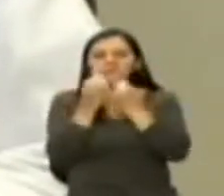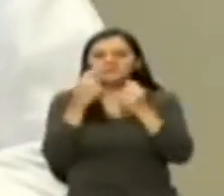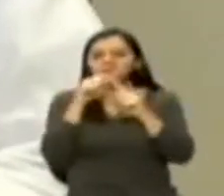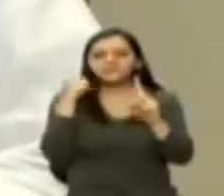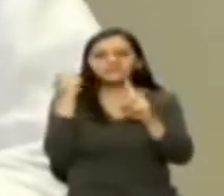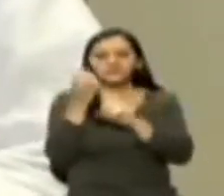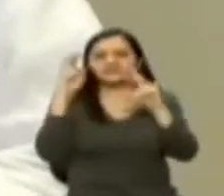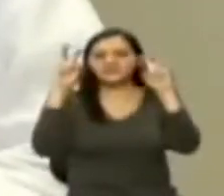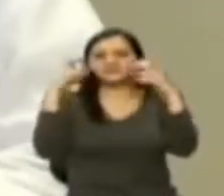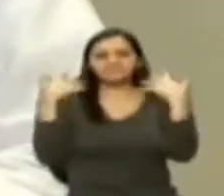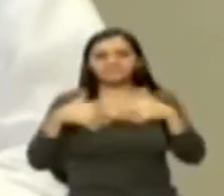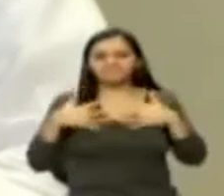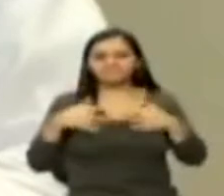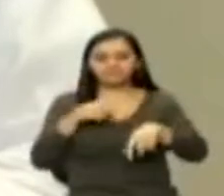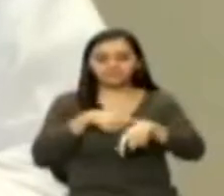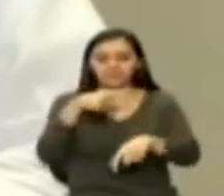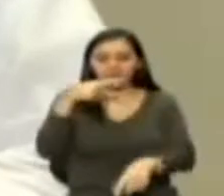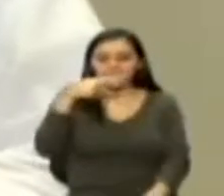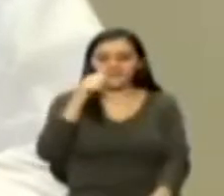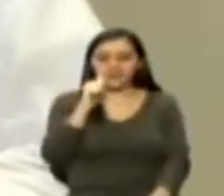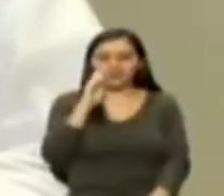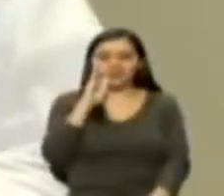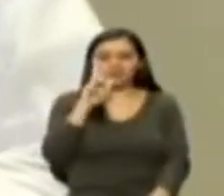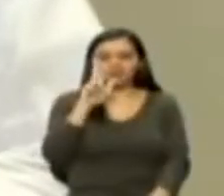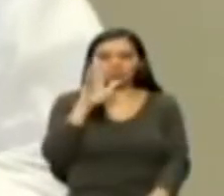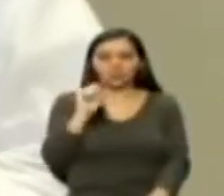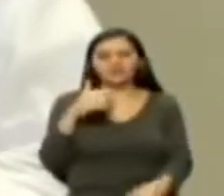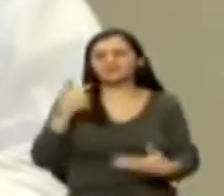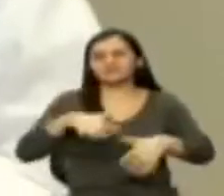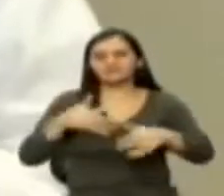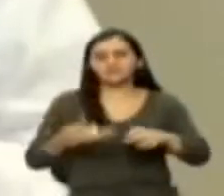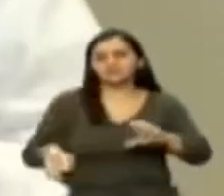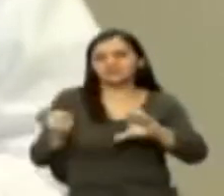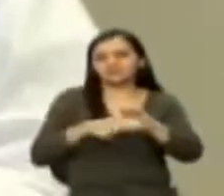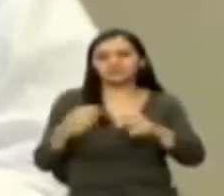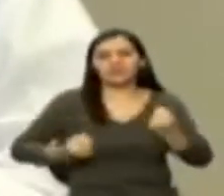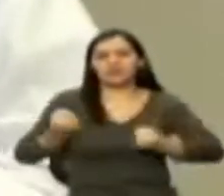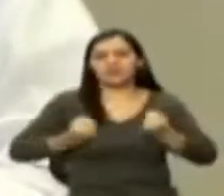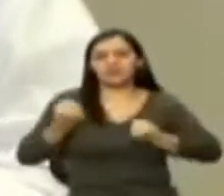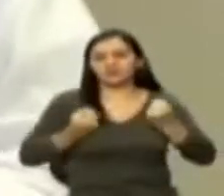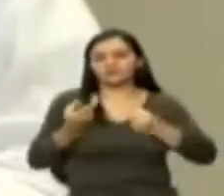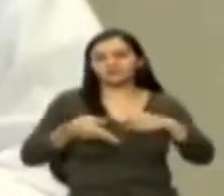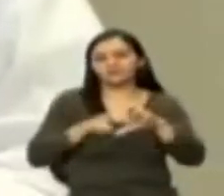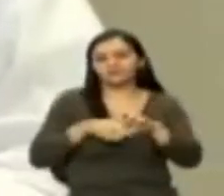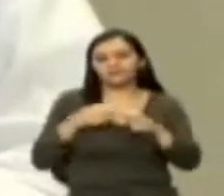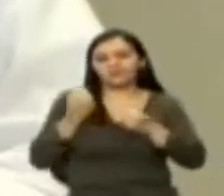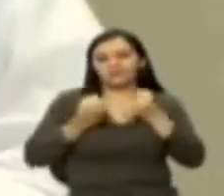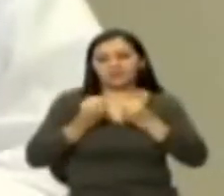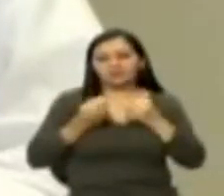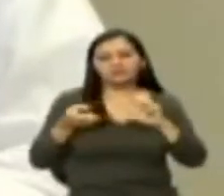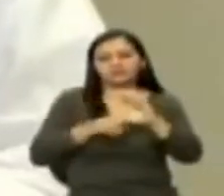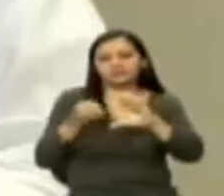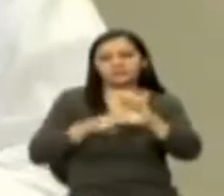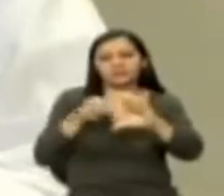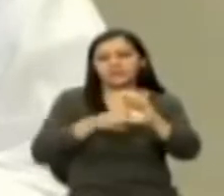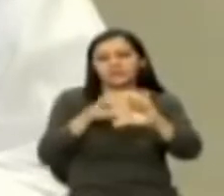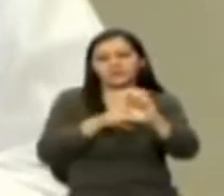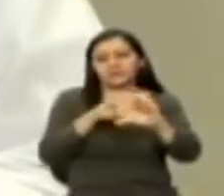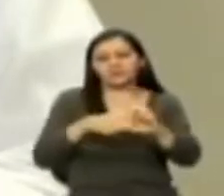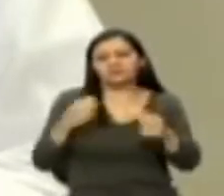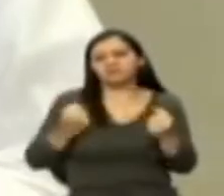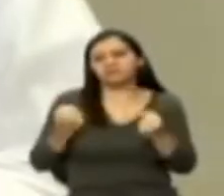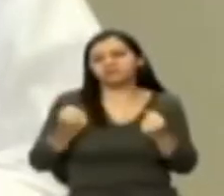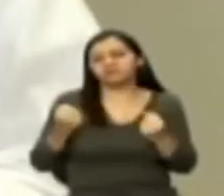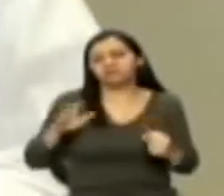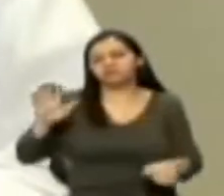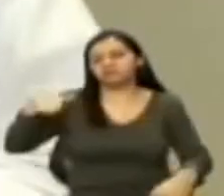en Patuca, improvisar una caravana, incluso los mismos soldados prestaron sus carros particulares e ir por tierra, lo cual nos